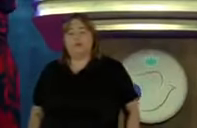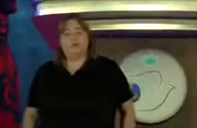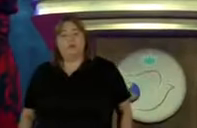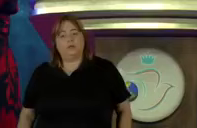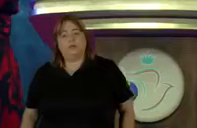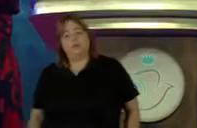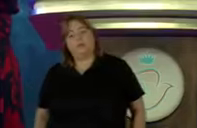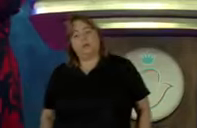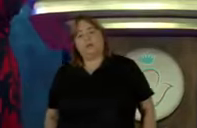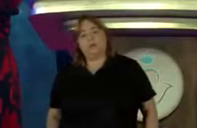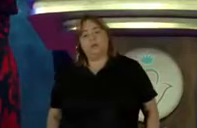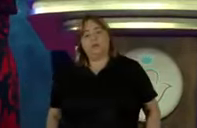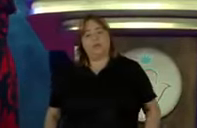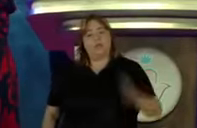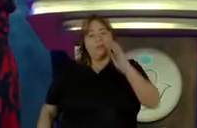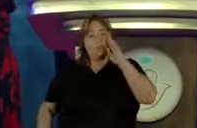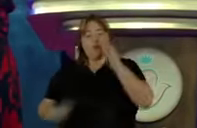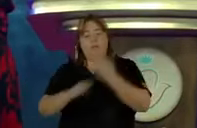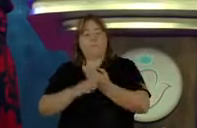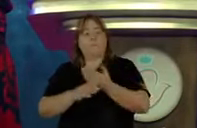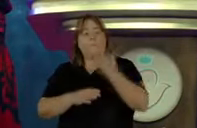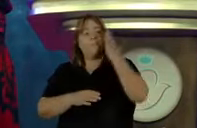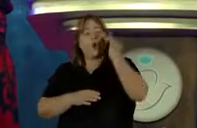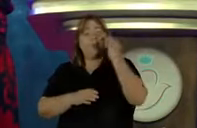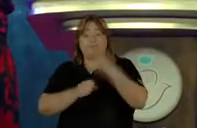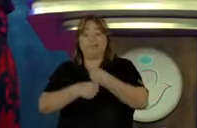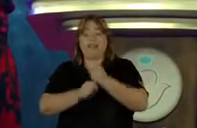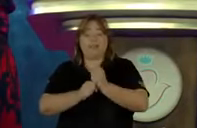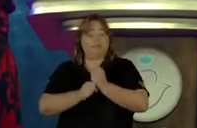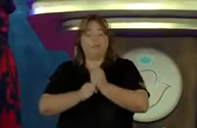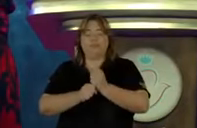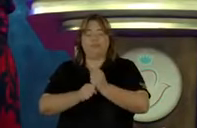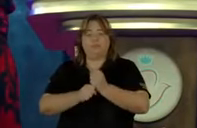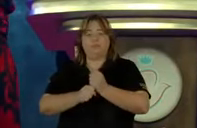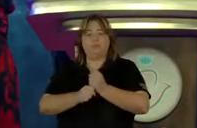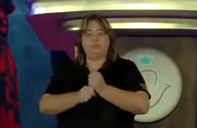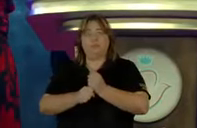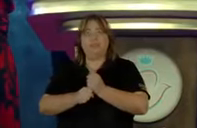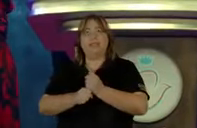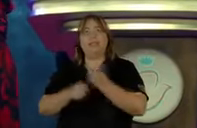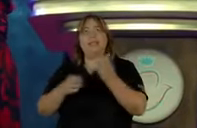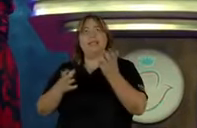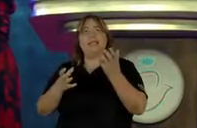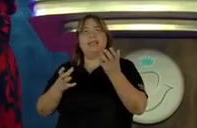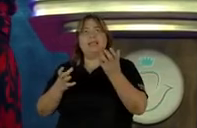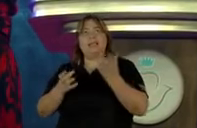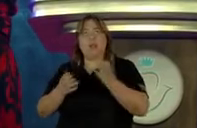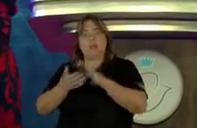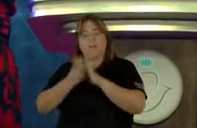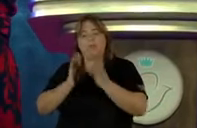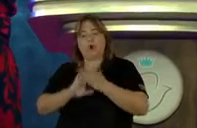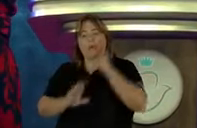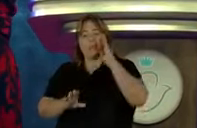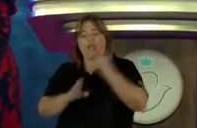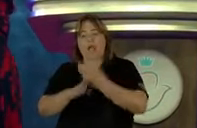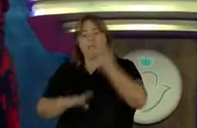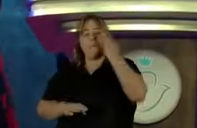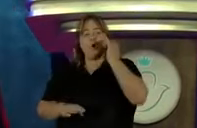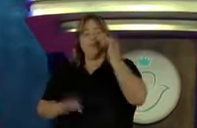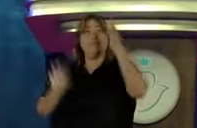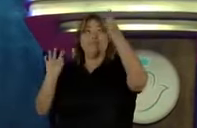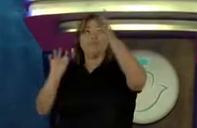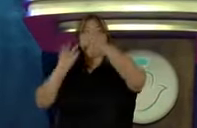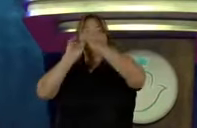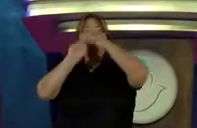por creación, pero hija por relación es otra cosa. Dios bendiga a la dama que se acerca, Dios bendiga a los jóvenes que